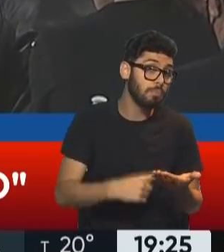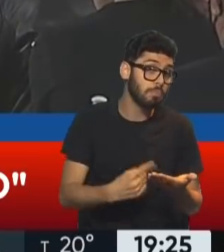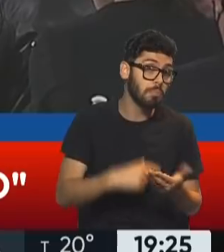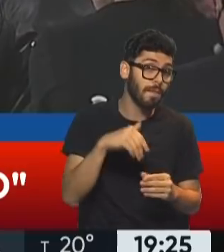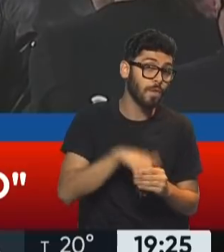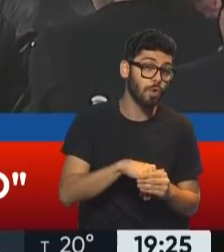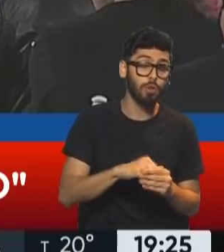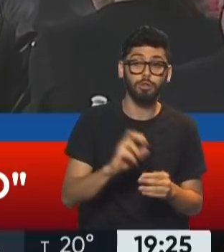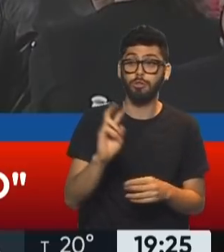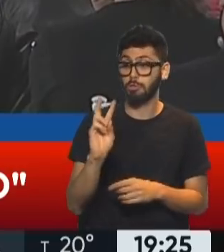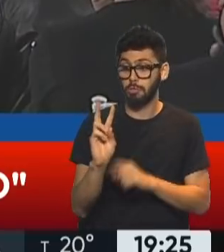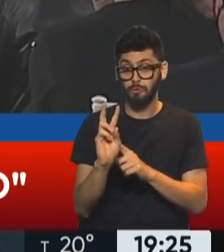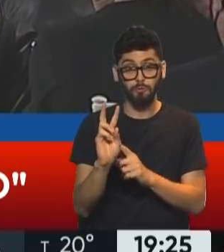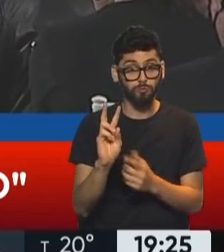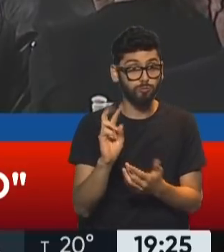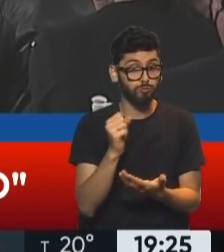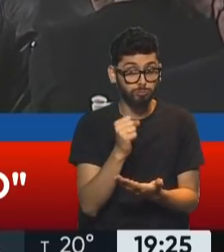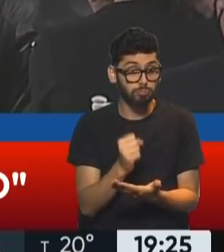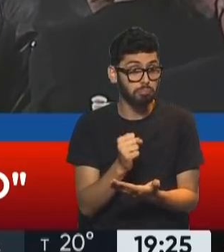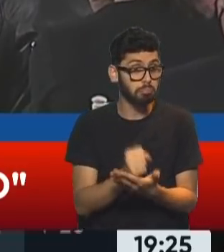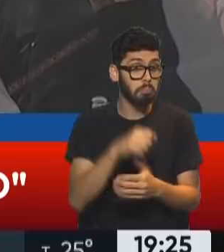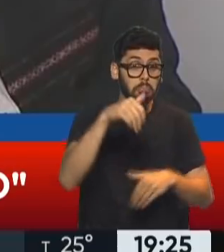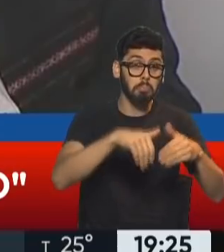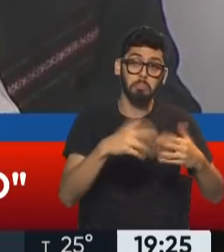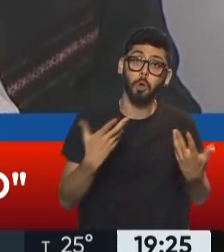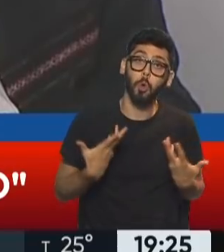que certificaron que nada irregular había pasado en esa elección.